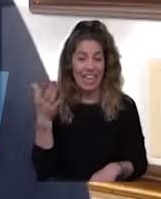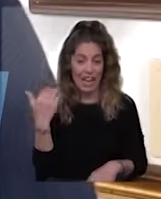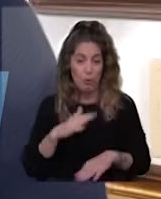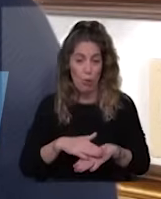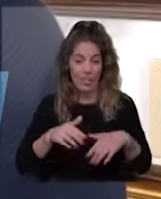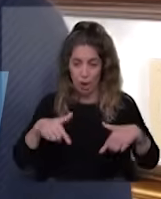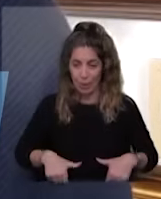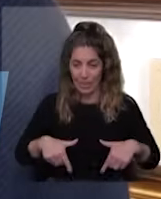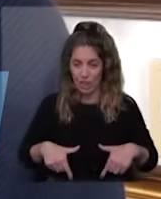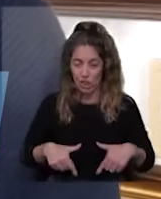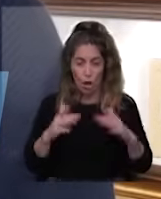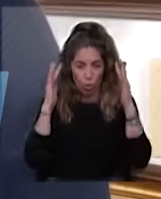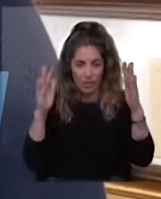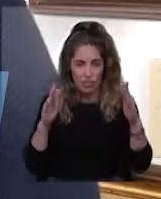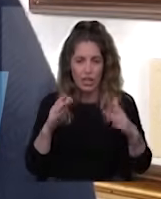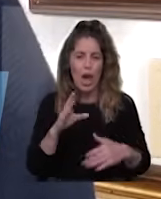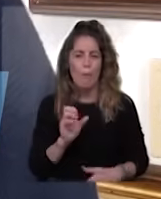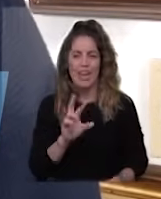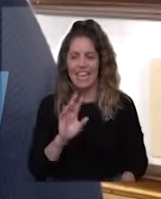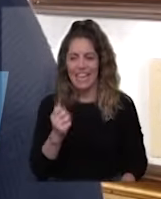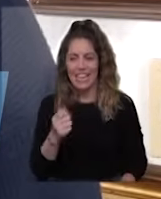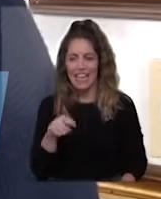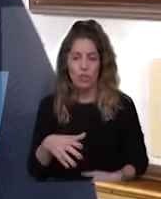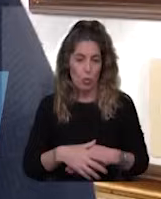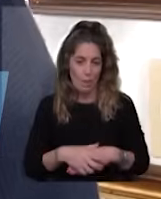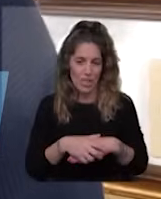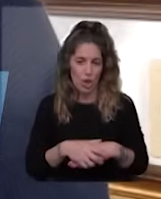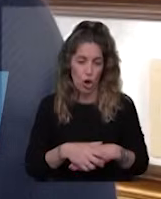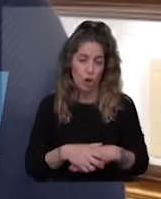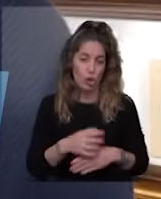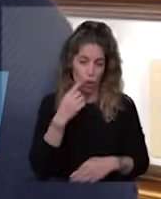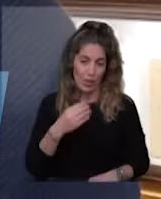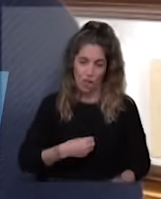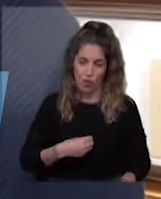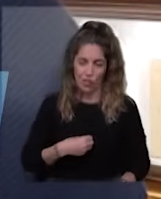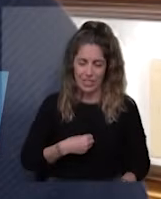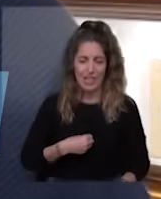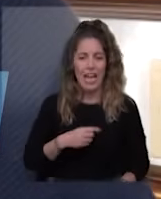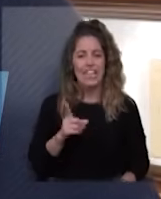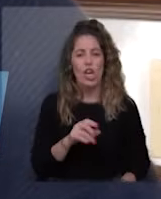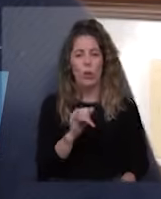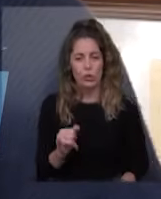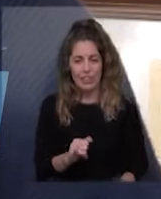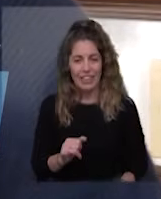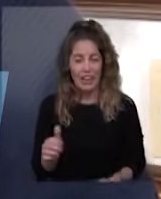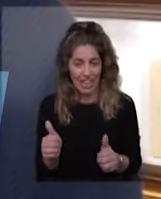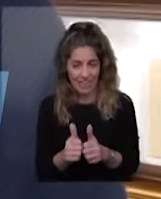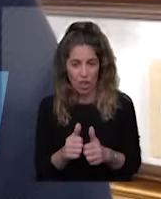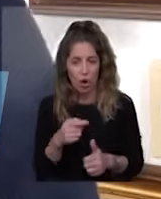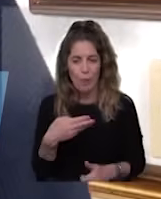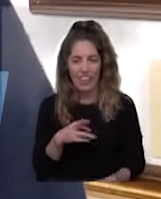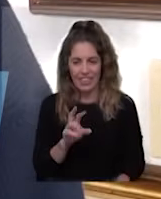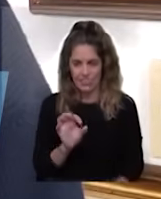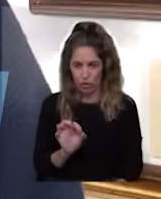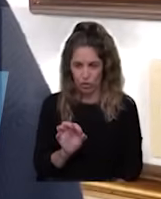a Carlos Julio Pereira que era su amigo y hombre de confianza y al tova Gutiérrez que había estado con bardeo